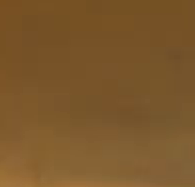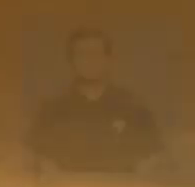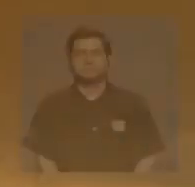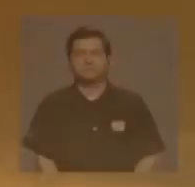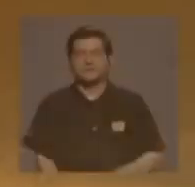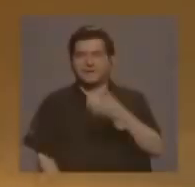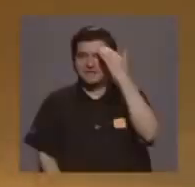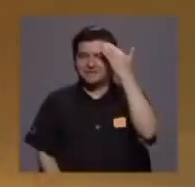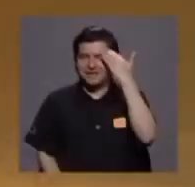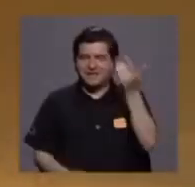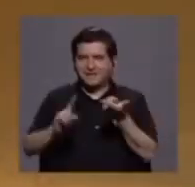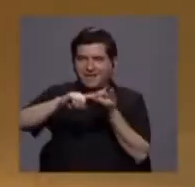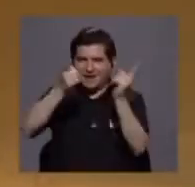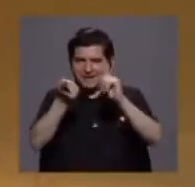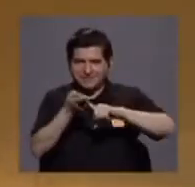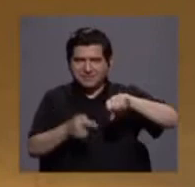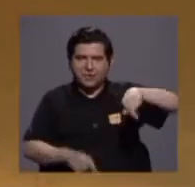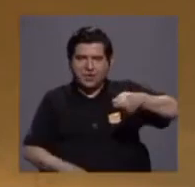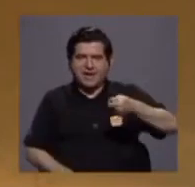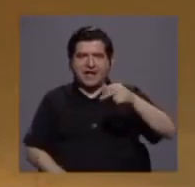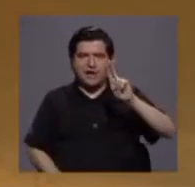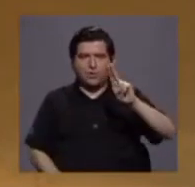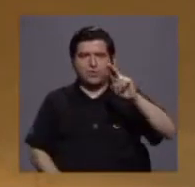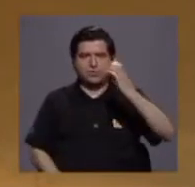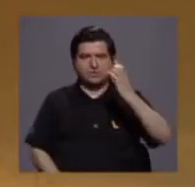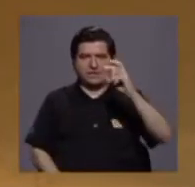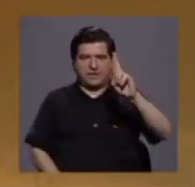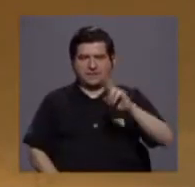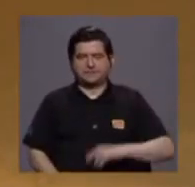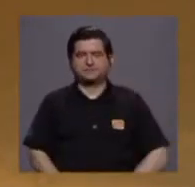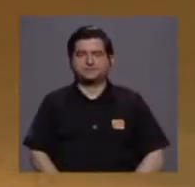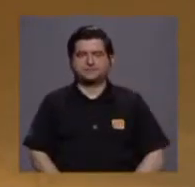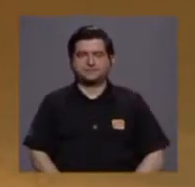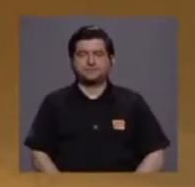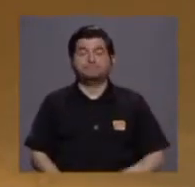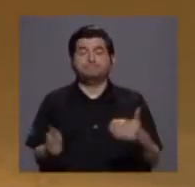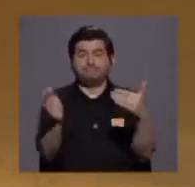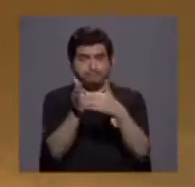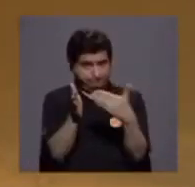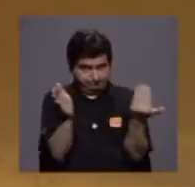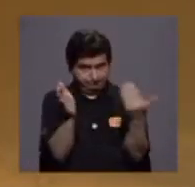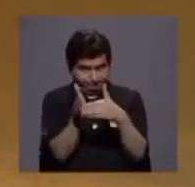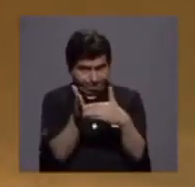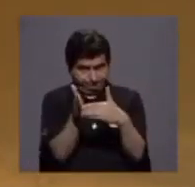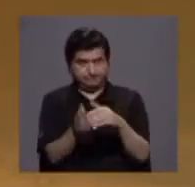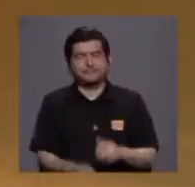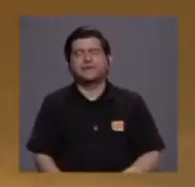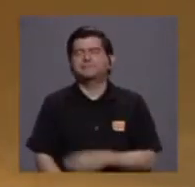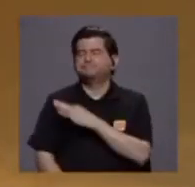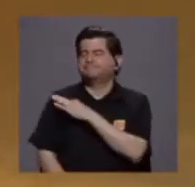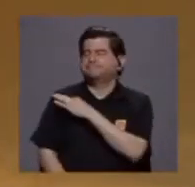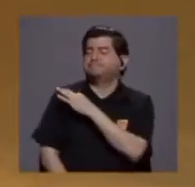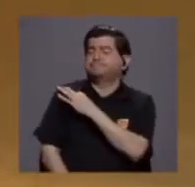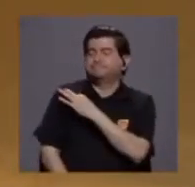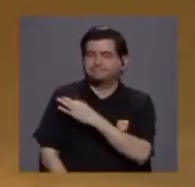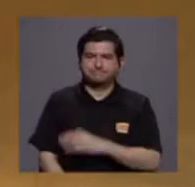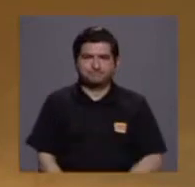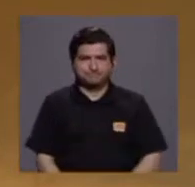Los saludamos, amigas y amigos de Canal UCR, y de nuevo los invitamos a